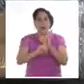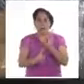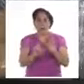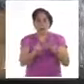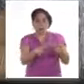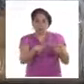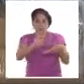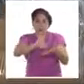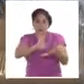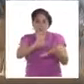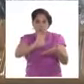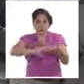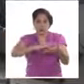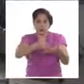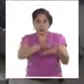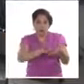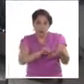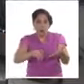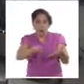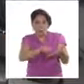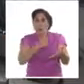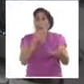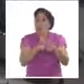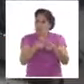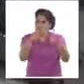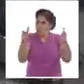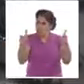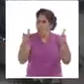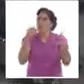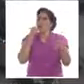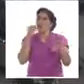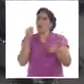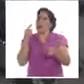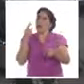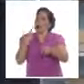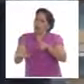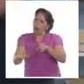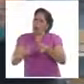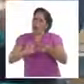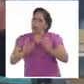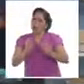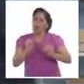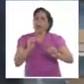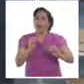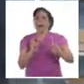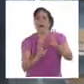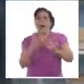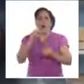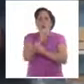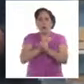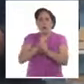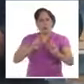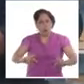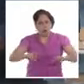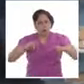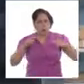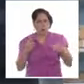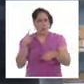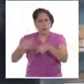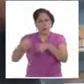genera en ese sentido una mayor cantidad de bienes y servicios con la premisa de reciclar y reutilizar los